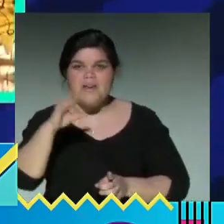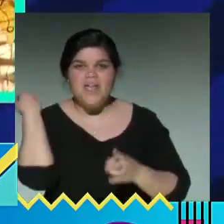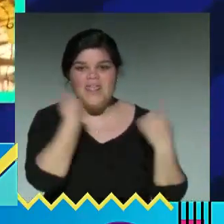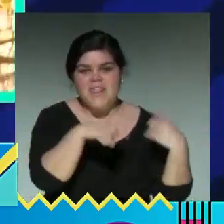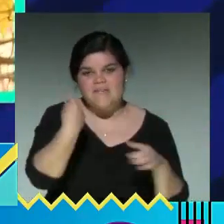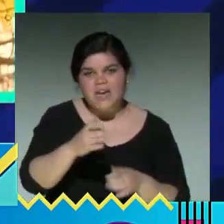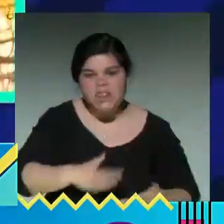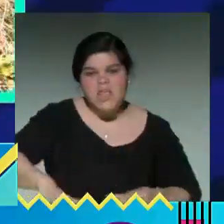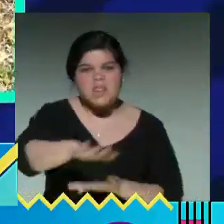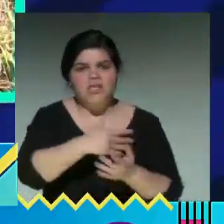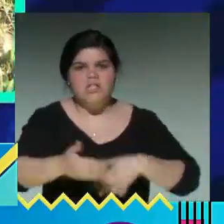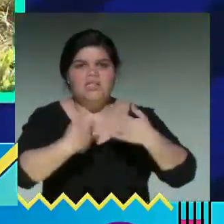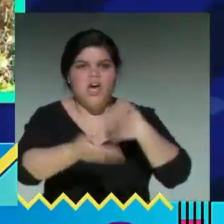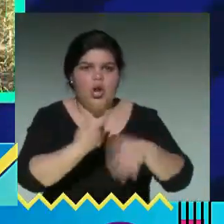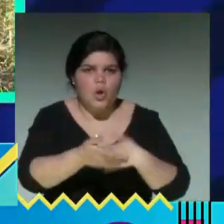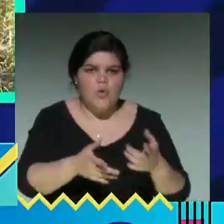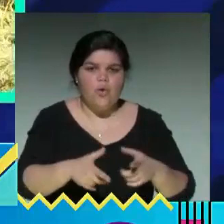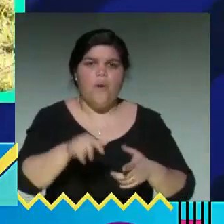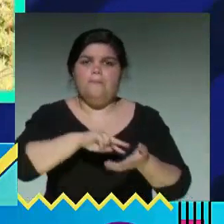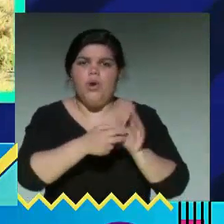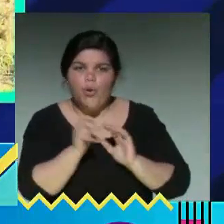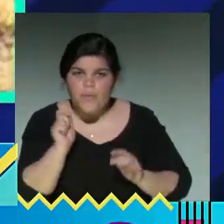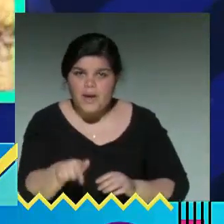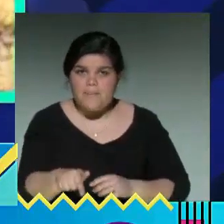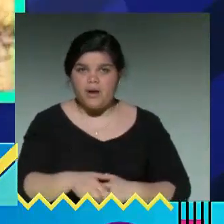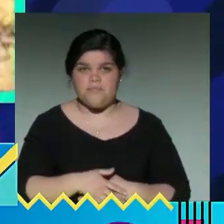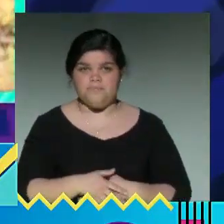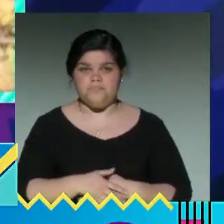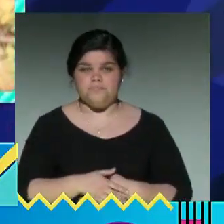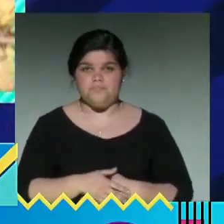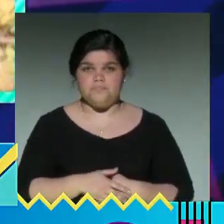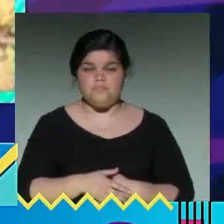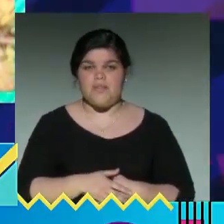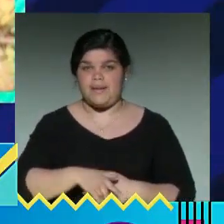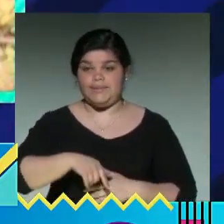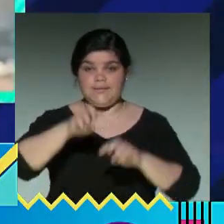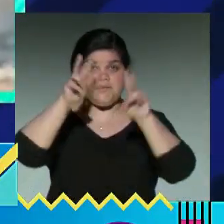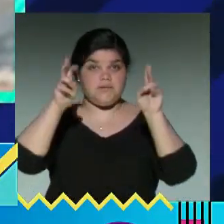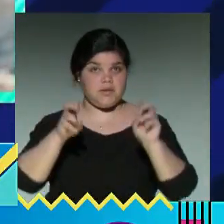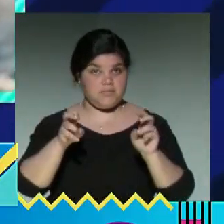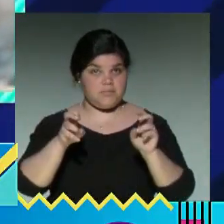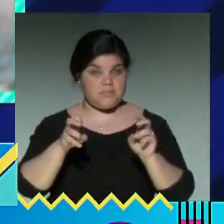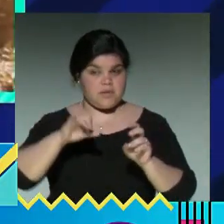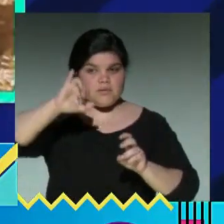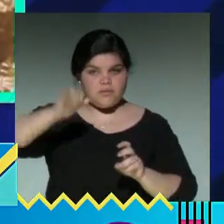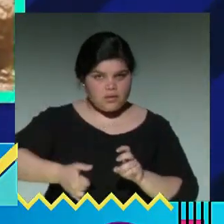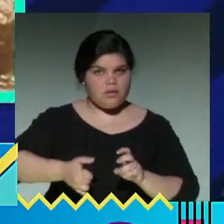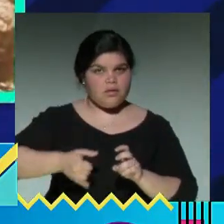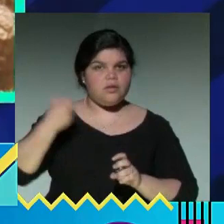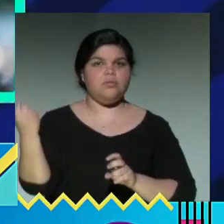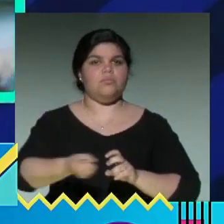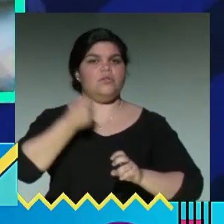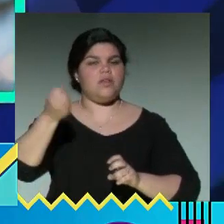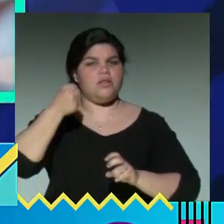de ese territorio, de esa problemática. Entonces, no solamente la dinámica estaba en la importancia de los conocimientos